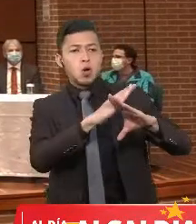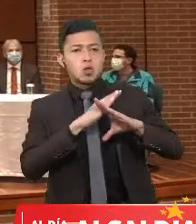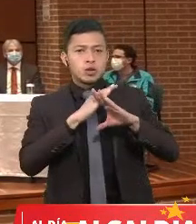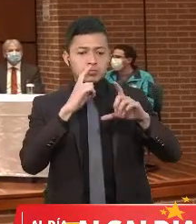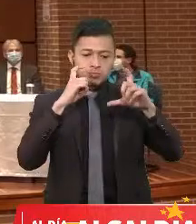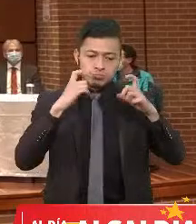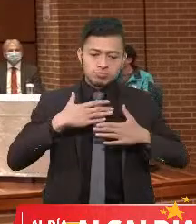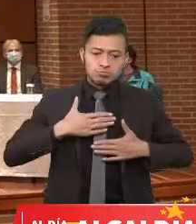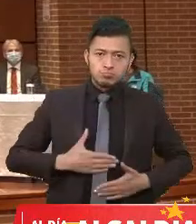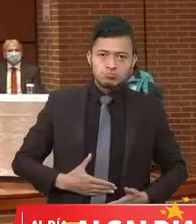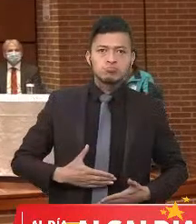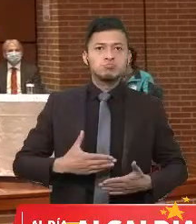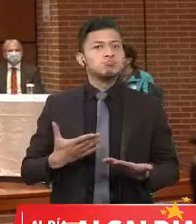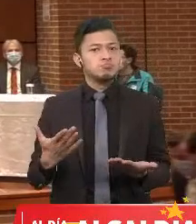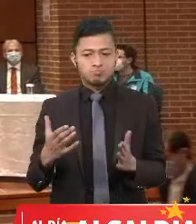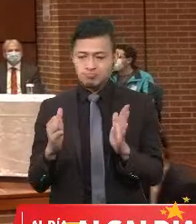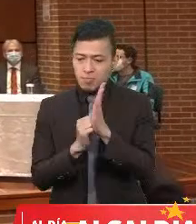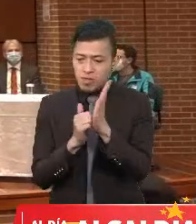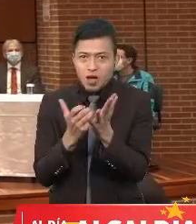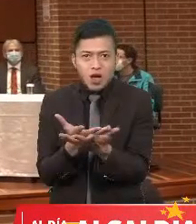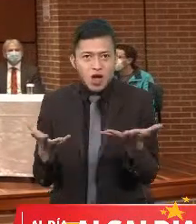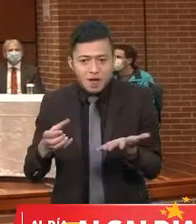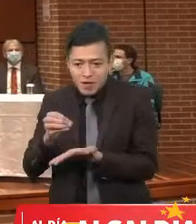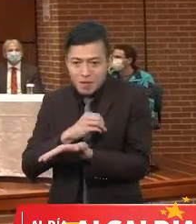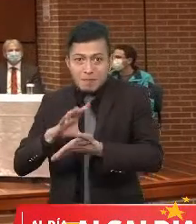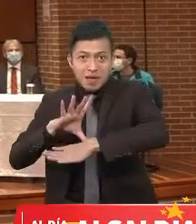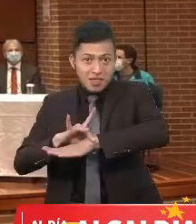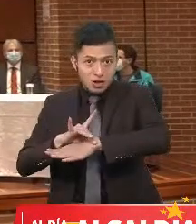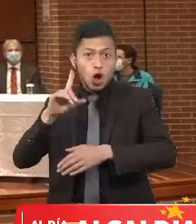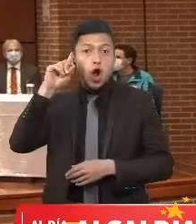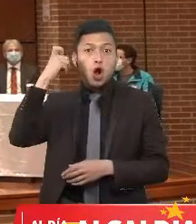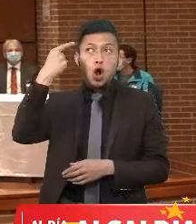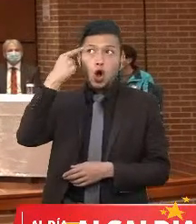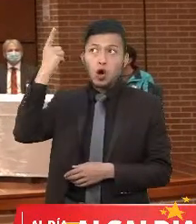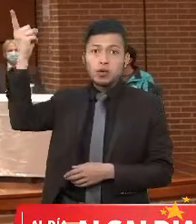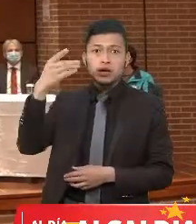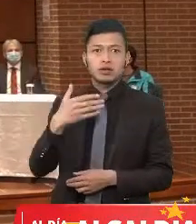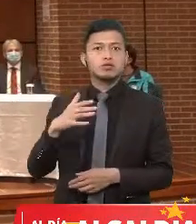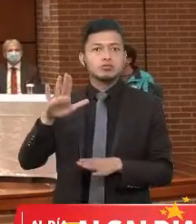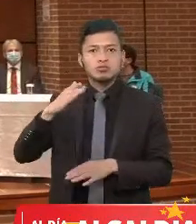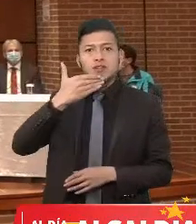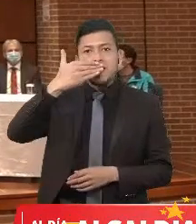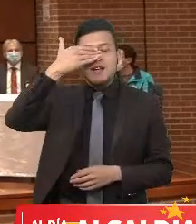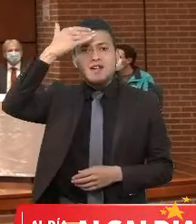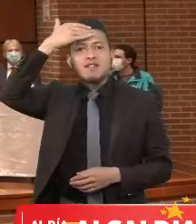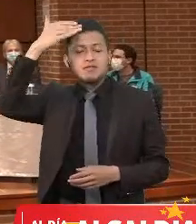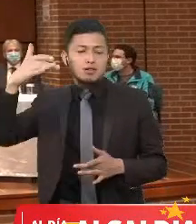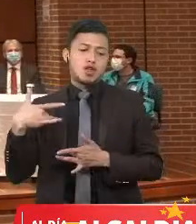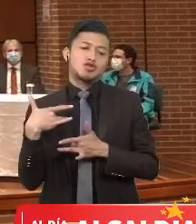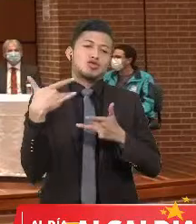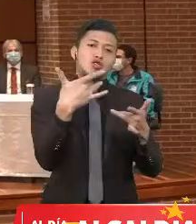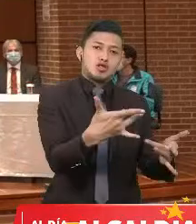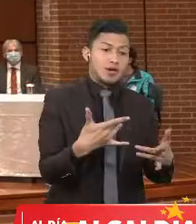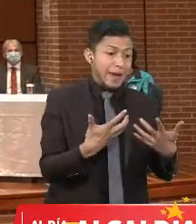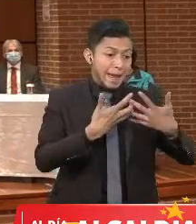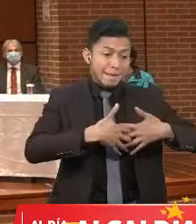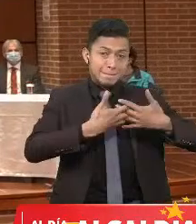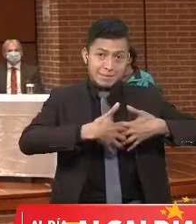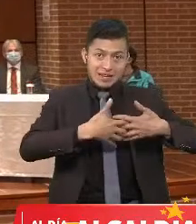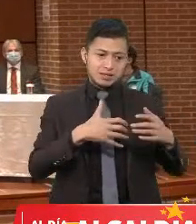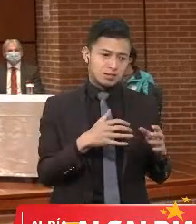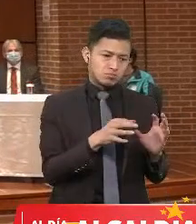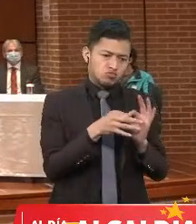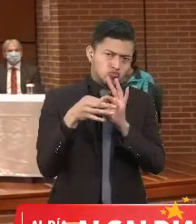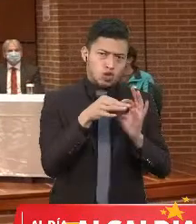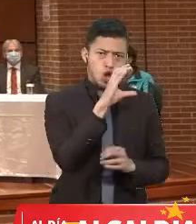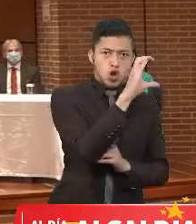atención de la pandemia por el COVID-19, donados por parte del Gobierno de Emiratos Árabes Unidos y la empresa Colombo Emiratí Moncada